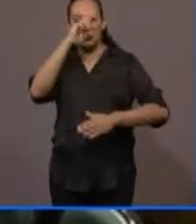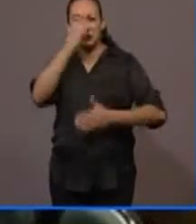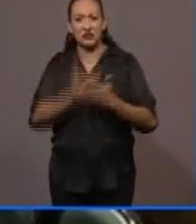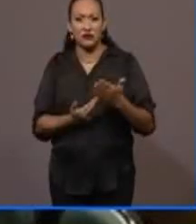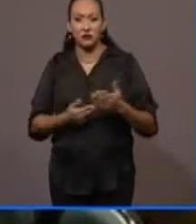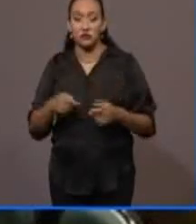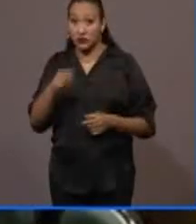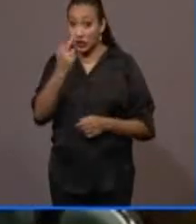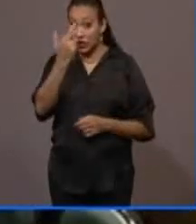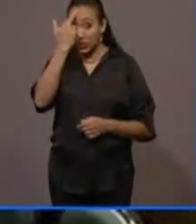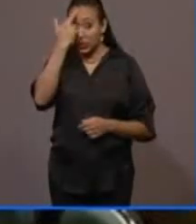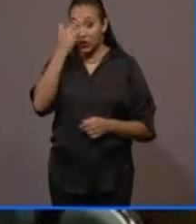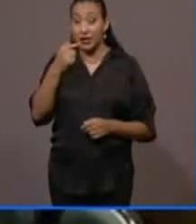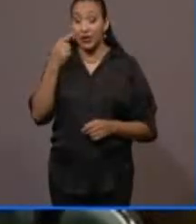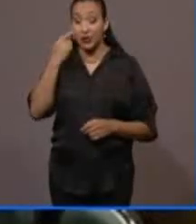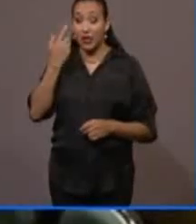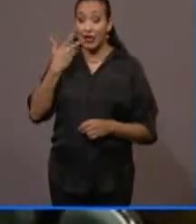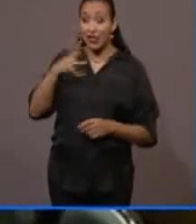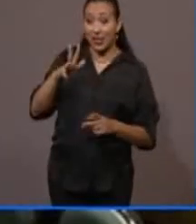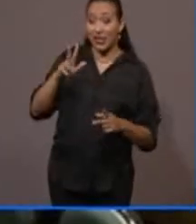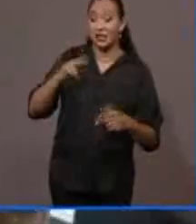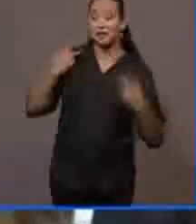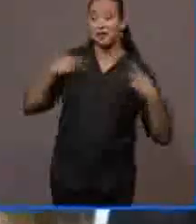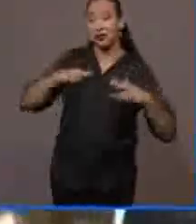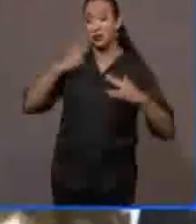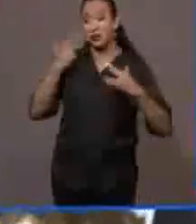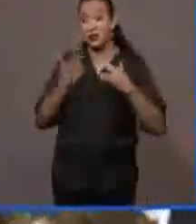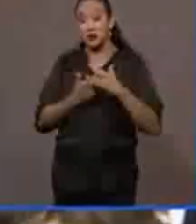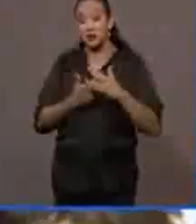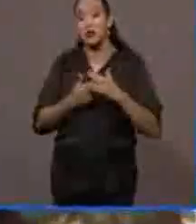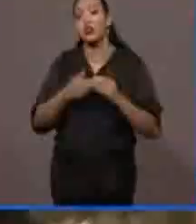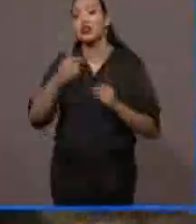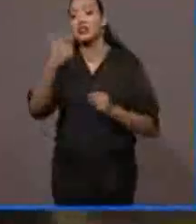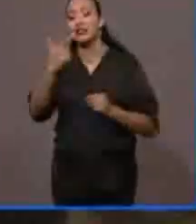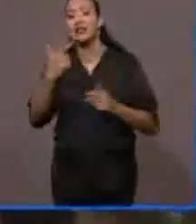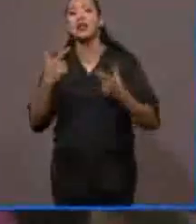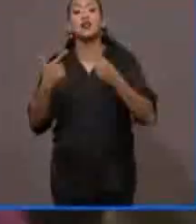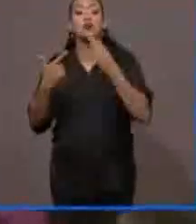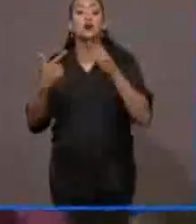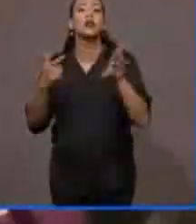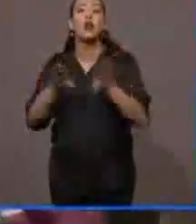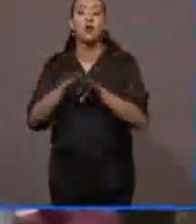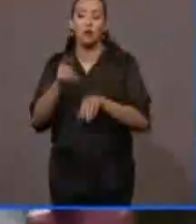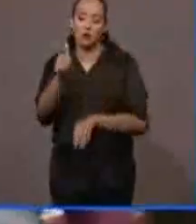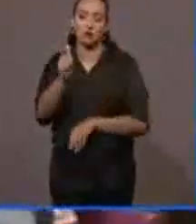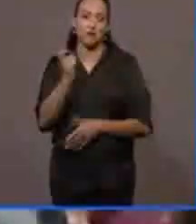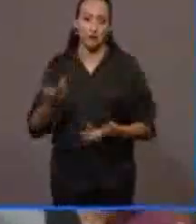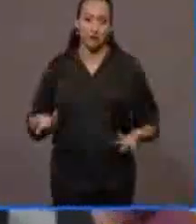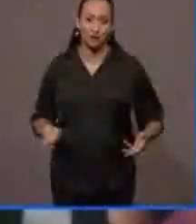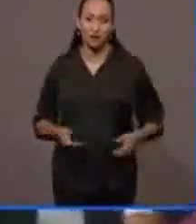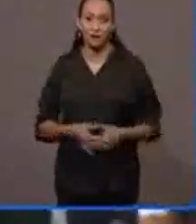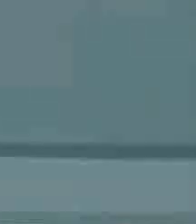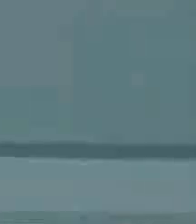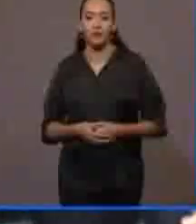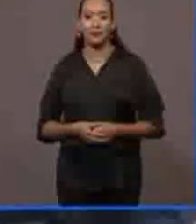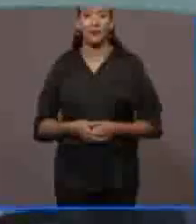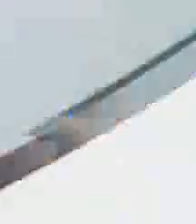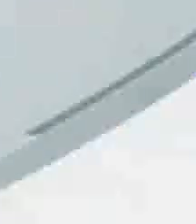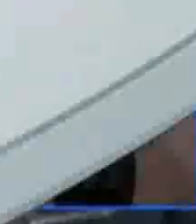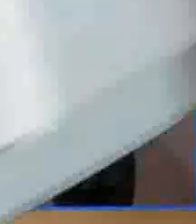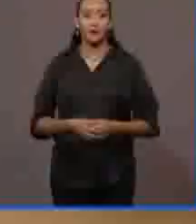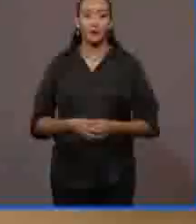no debemos olvidar que 7 de cada 10 homicidios se cometen con armas de fuego.